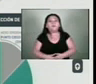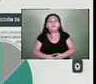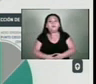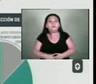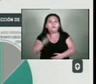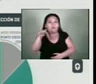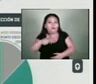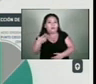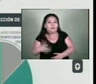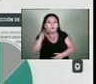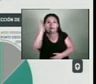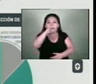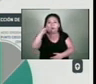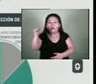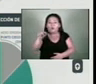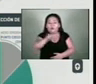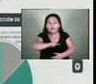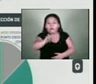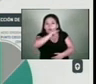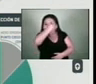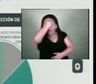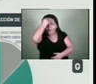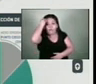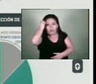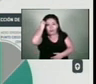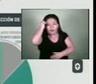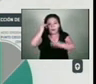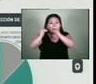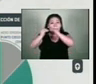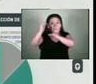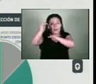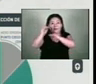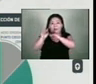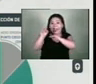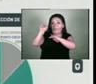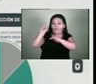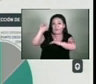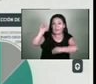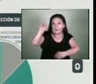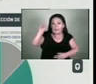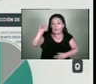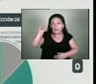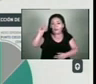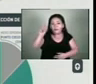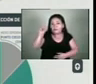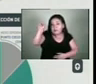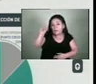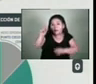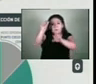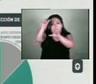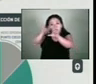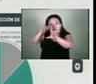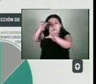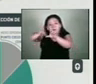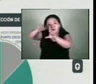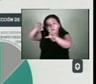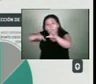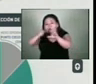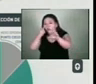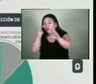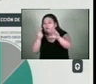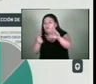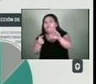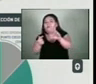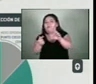se registran en el país. Pero no olvide estas cifras arriba en el gráfico. En el gráfico de barras, en el pronóstico de los